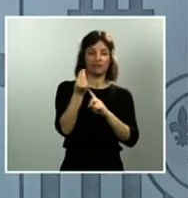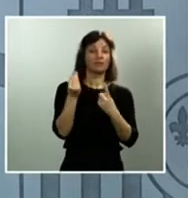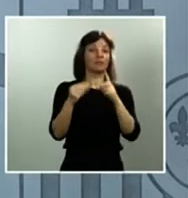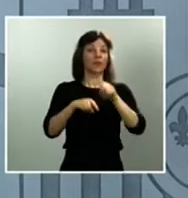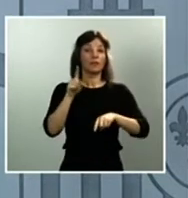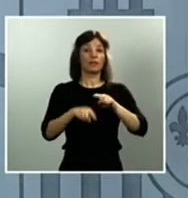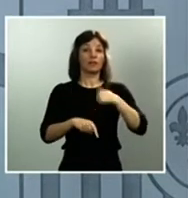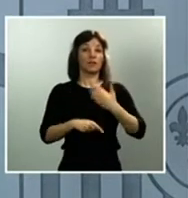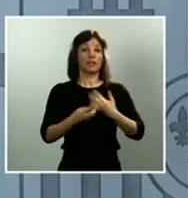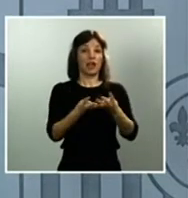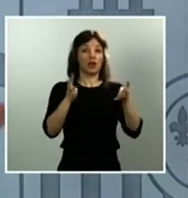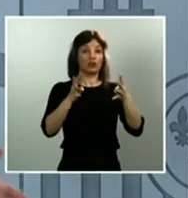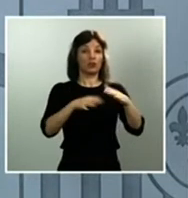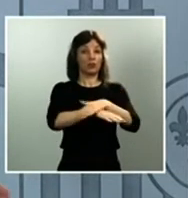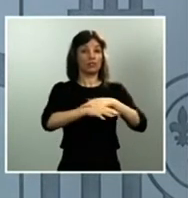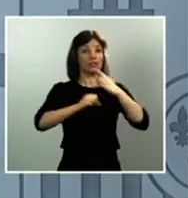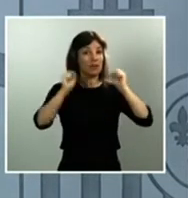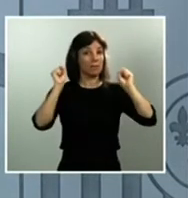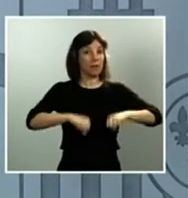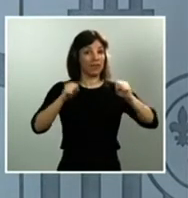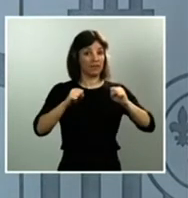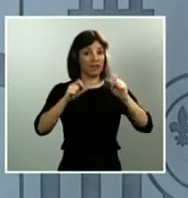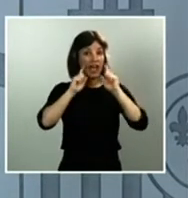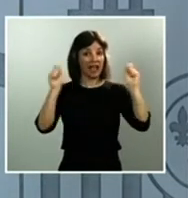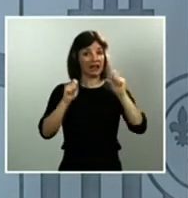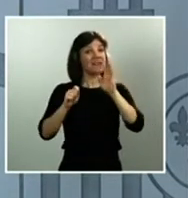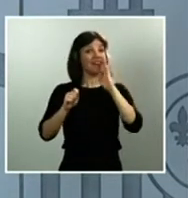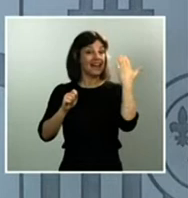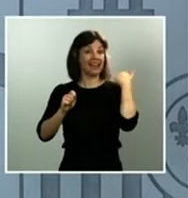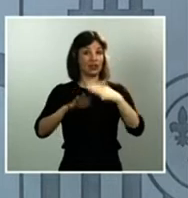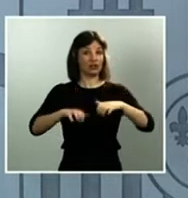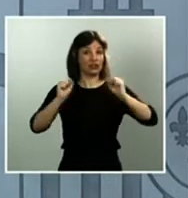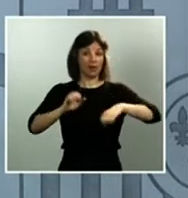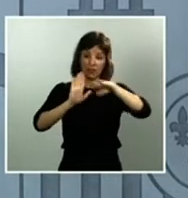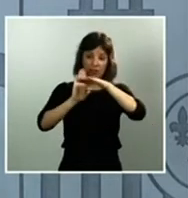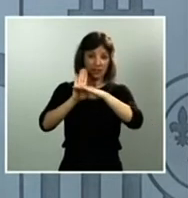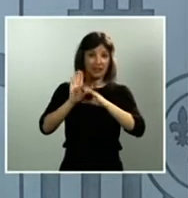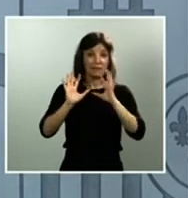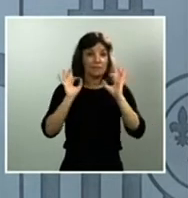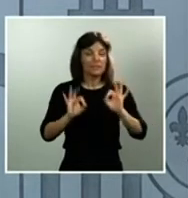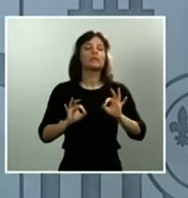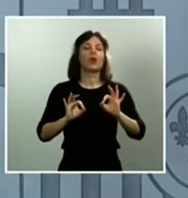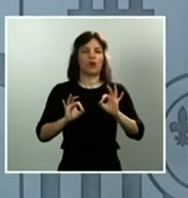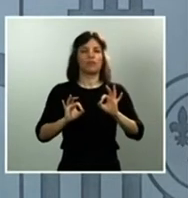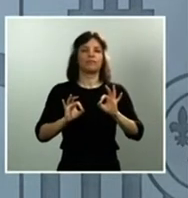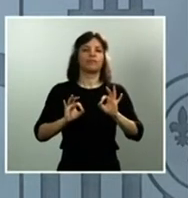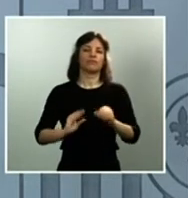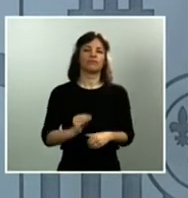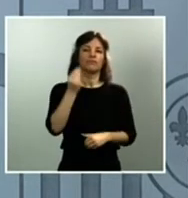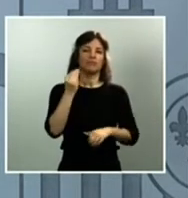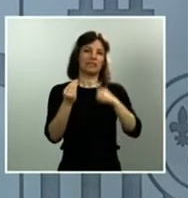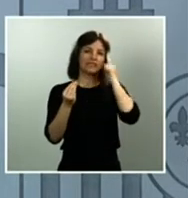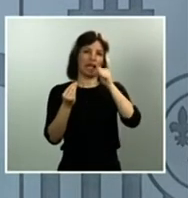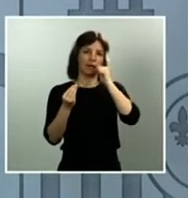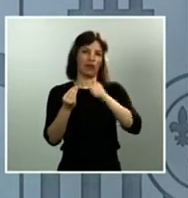da autorización a este decreto de alarma en los términos en que fue autorizado por el Congreso de los Diputados, publicaríamos el sábado para que